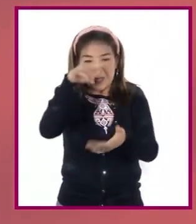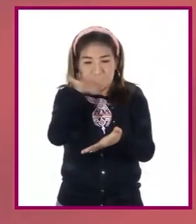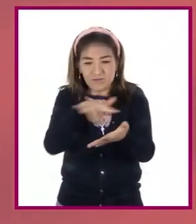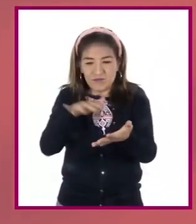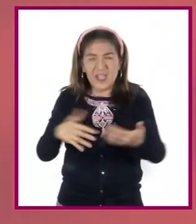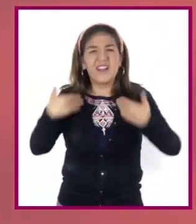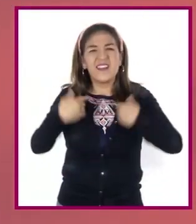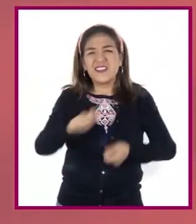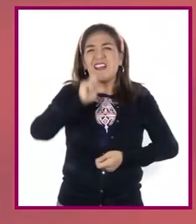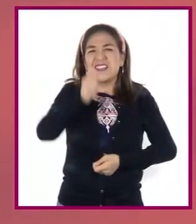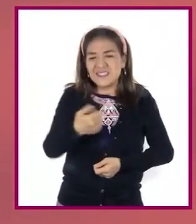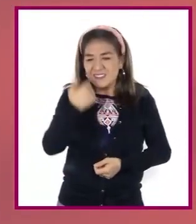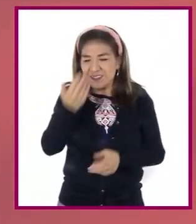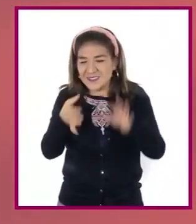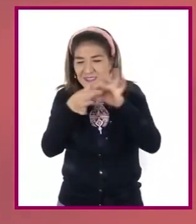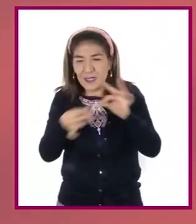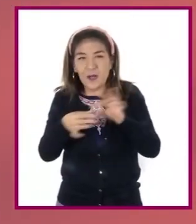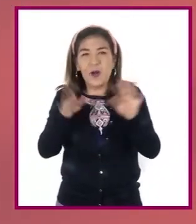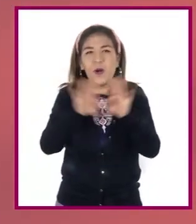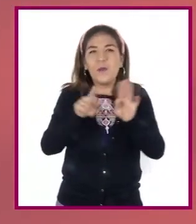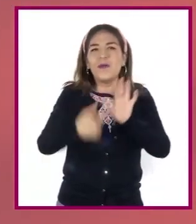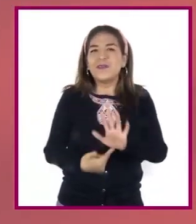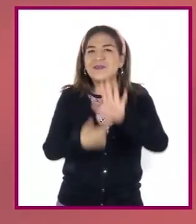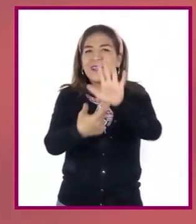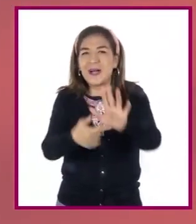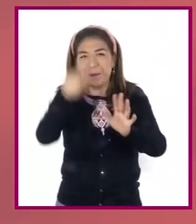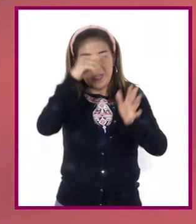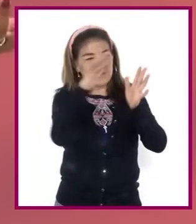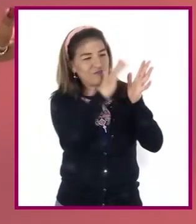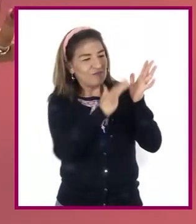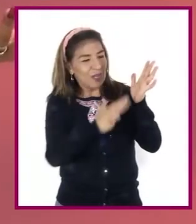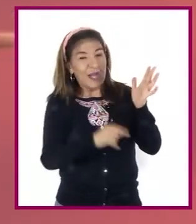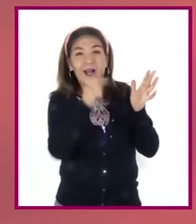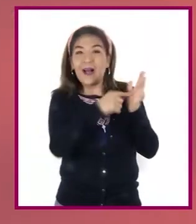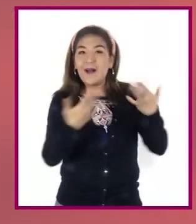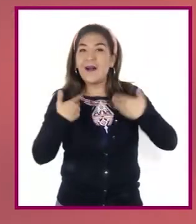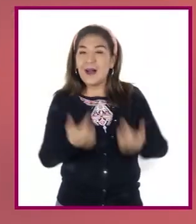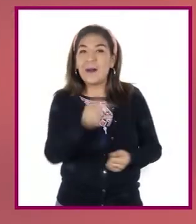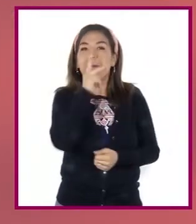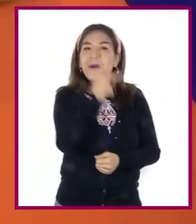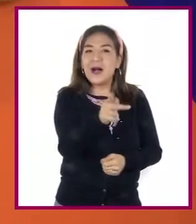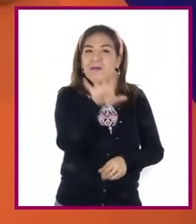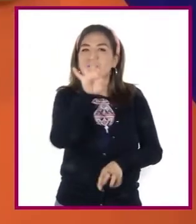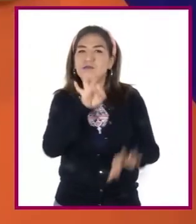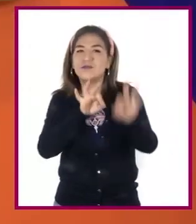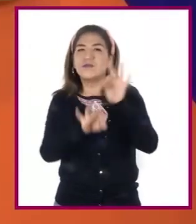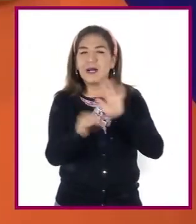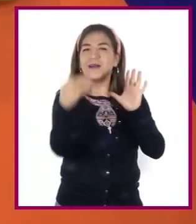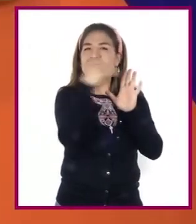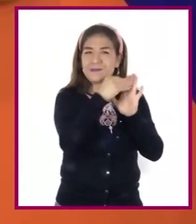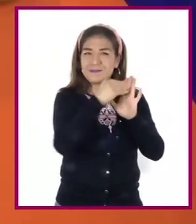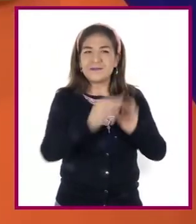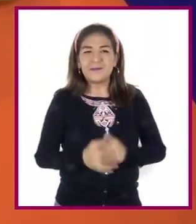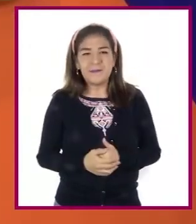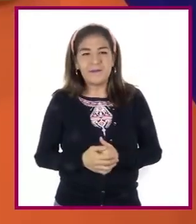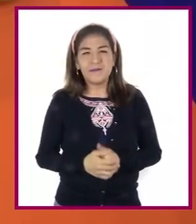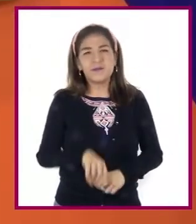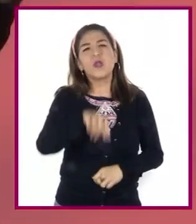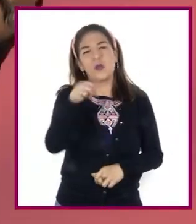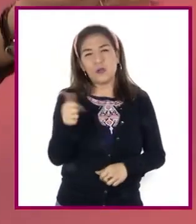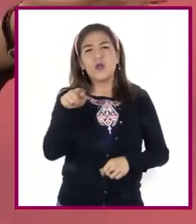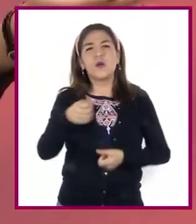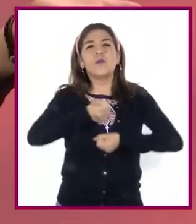qué quieren expresar o construir los autores cuando eligen una palabra u otra. Por otro lado, la